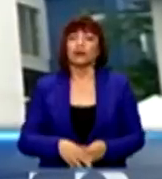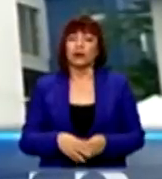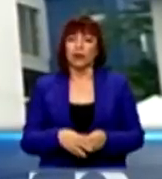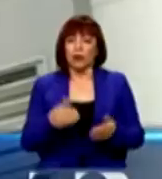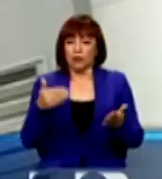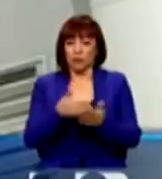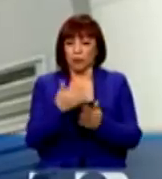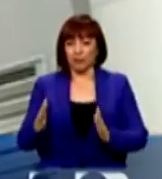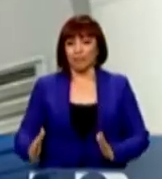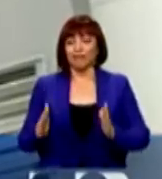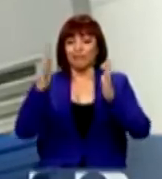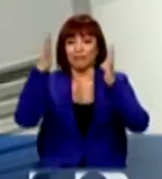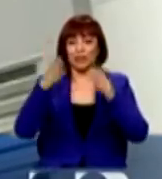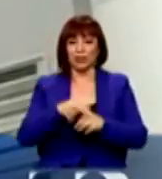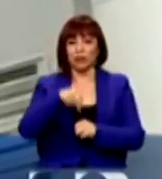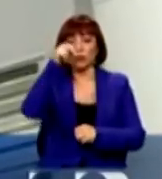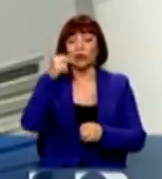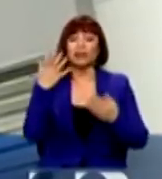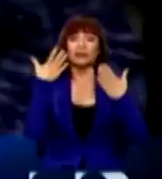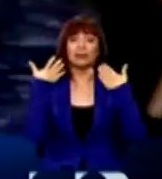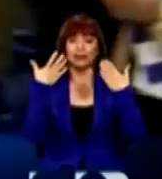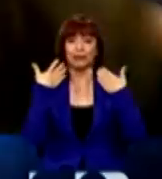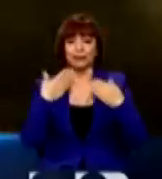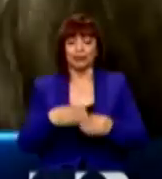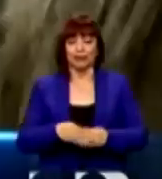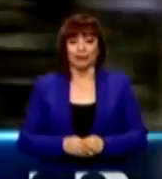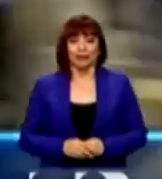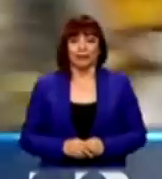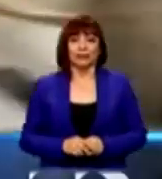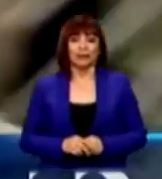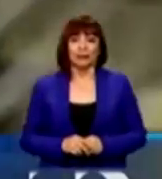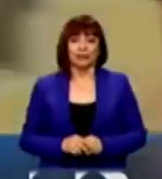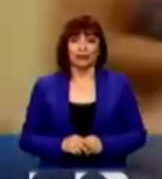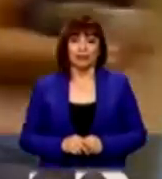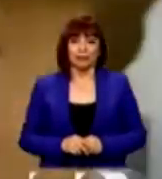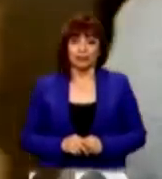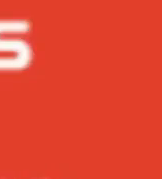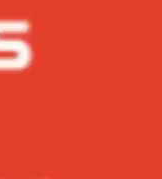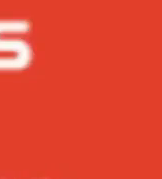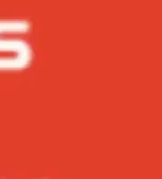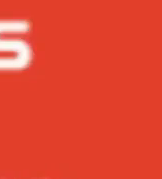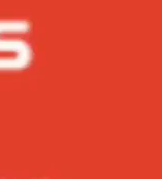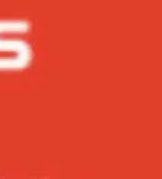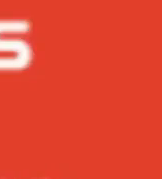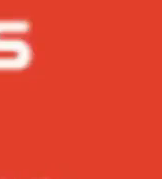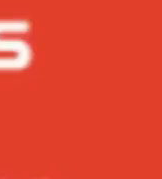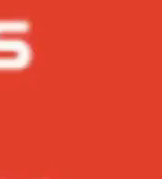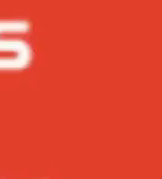Vigilancia Comunitaria en el norte de Guayaquil. Carlos Acoto, 24 horas.